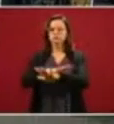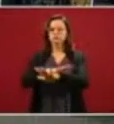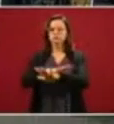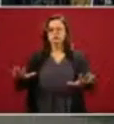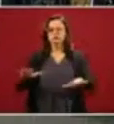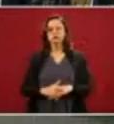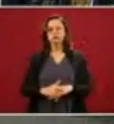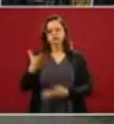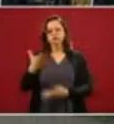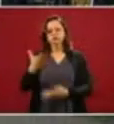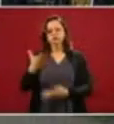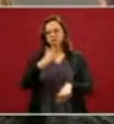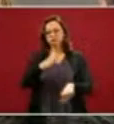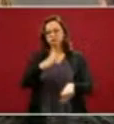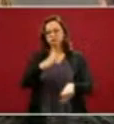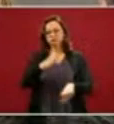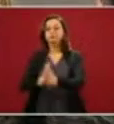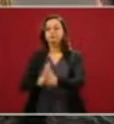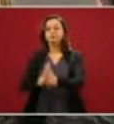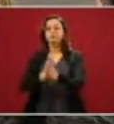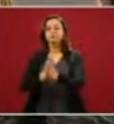atención a los aspectos de